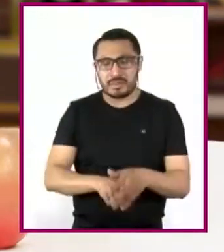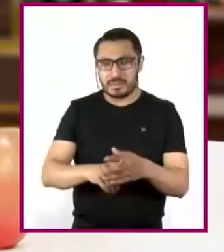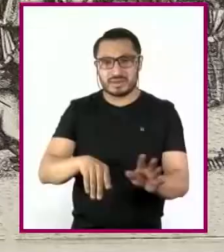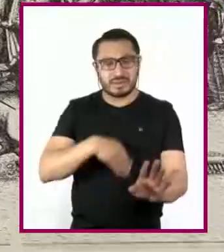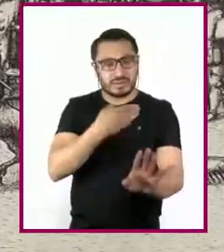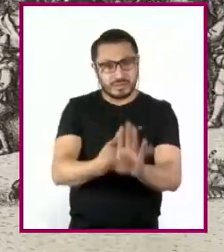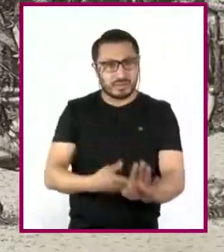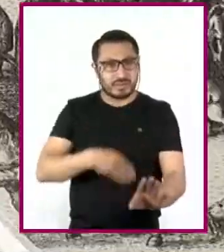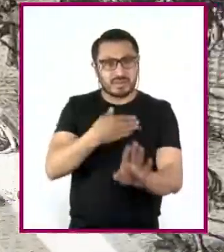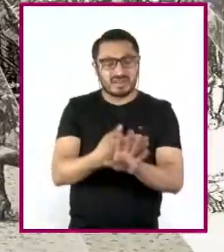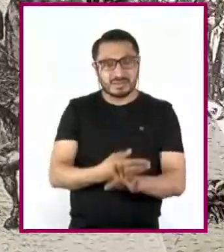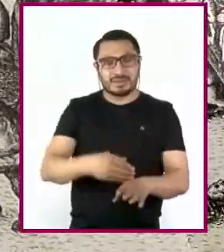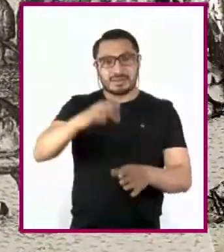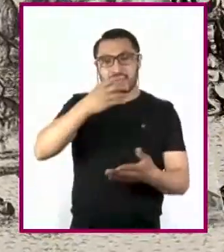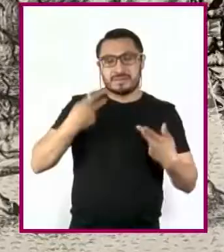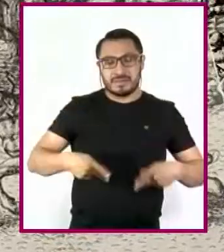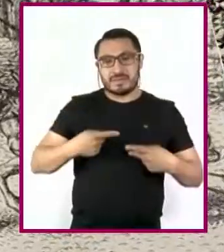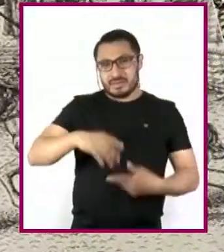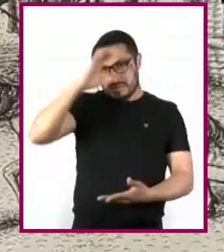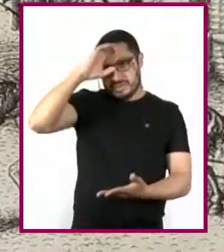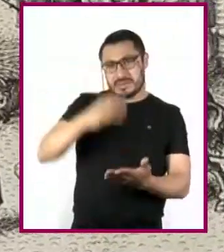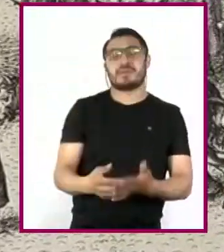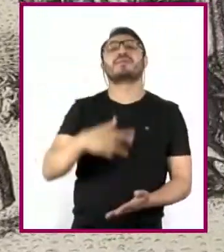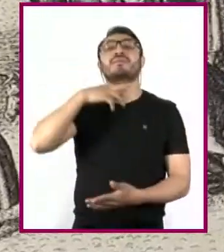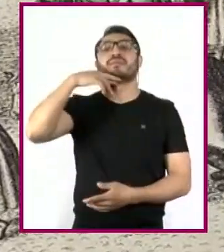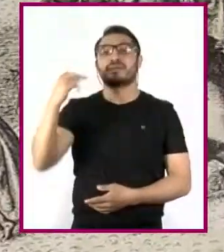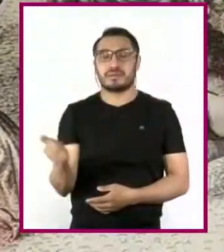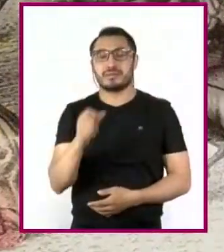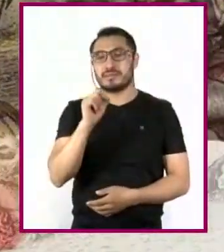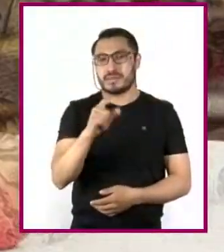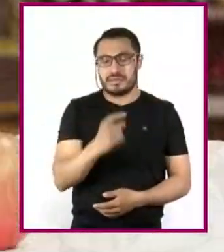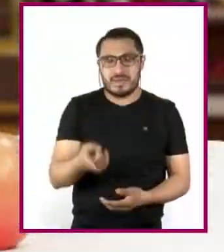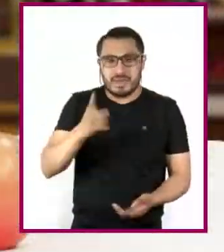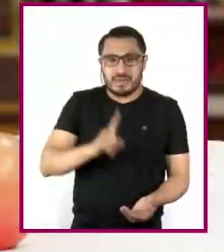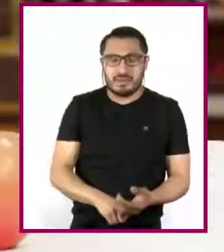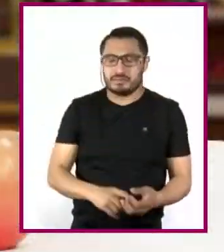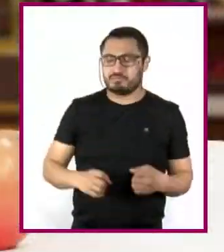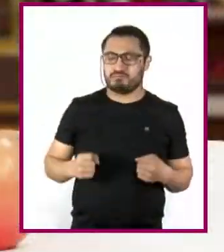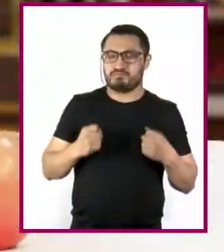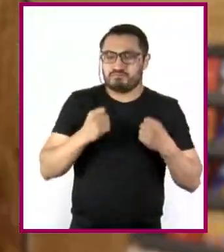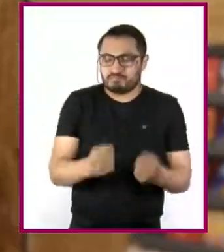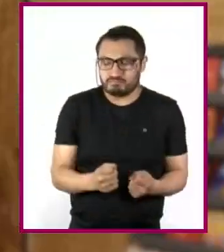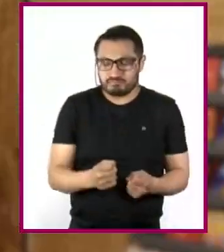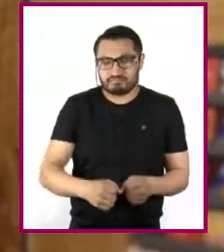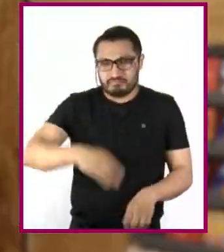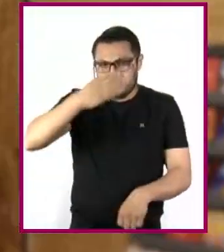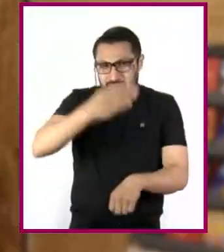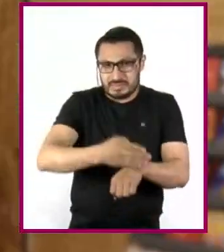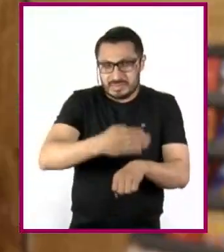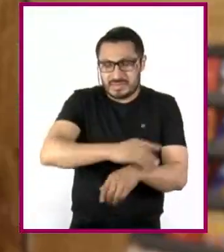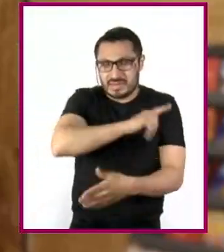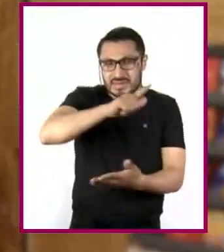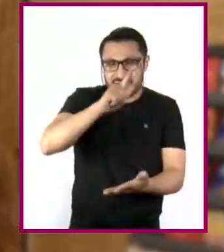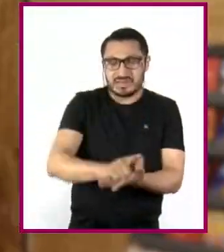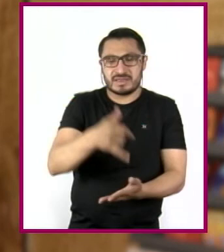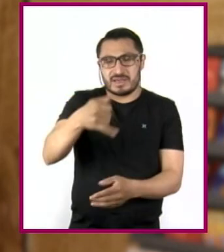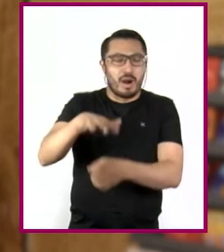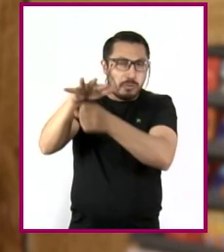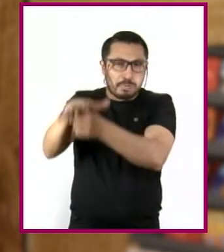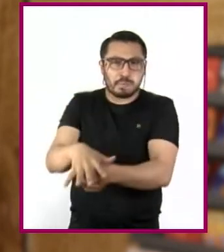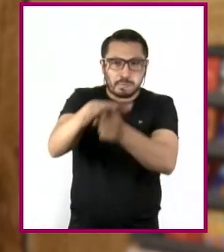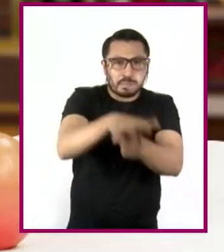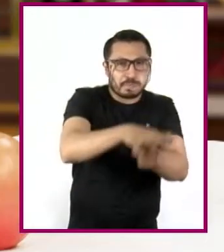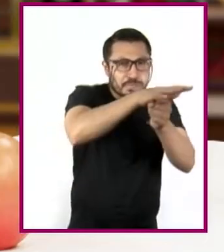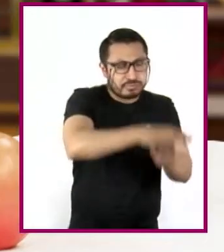persecución creciente hacia los católicos romanos, que incluía el endurecimiento de medidas penales y la represión sistemática